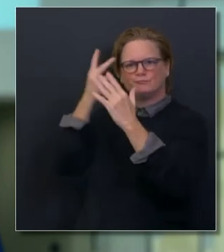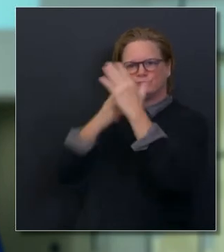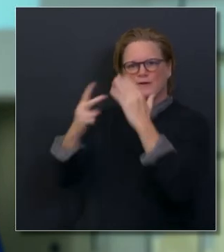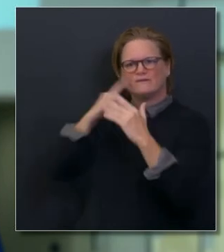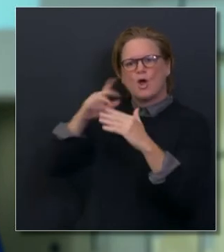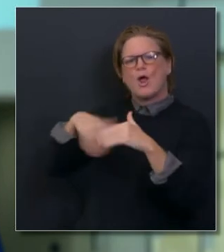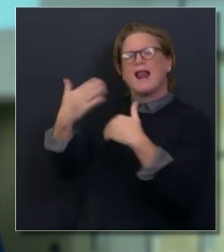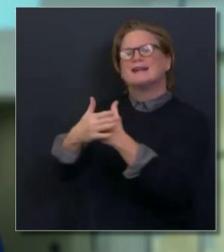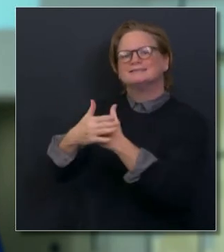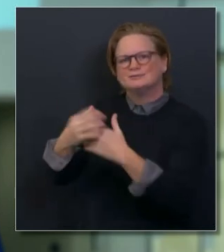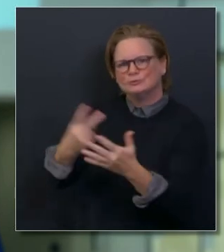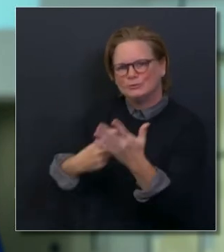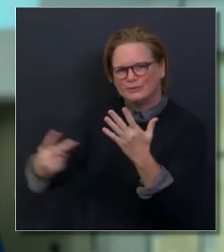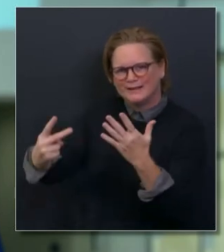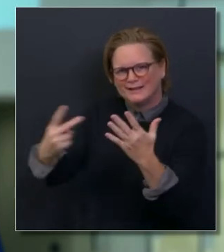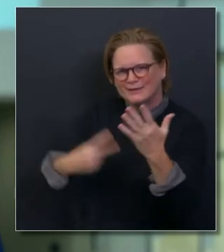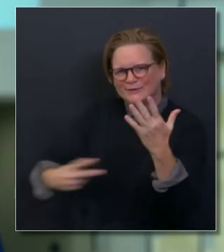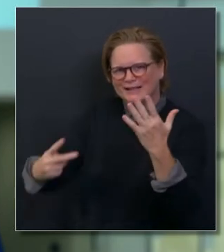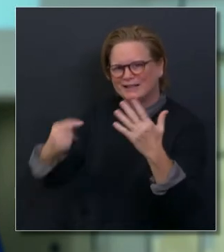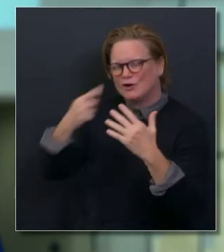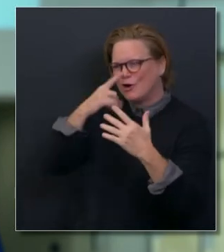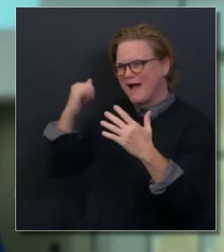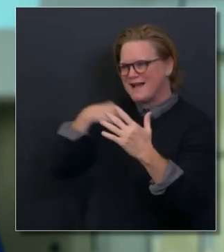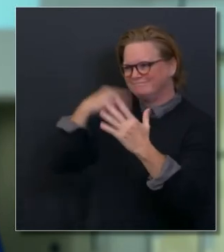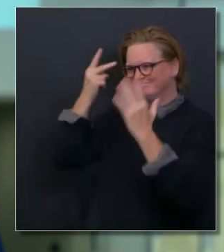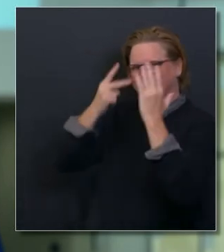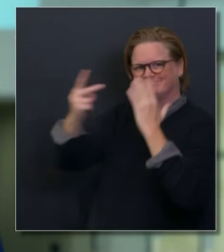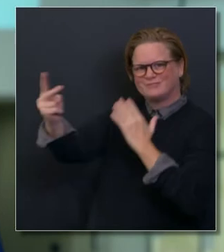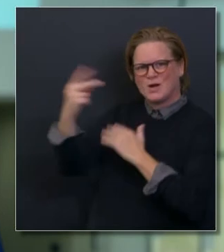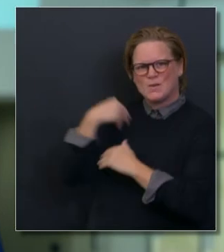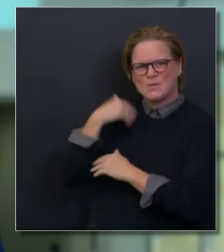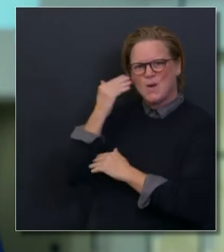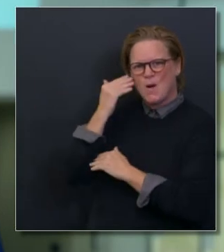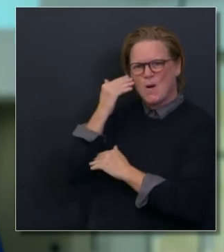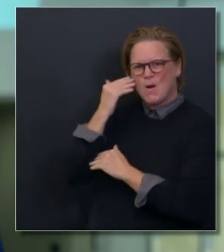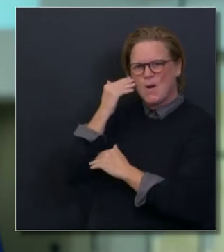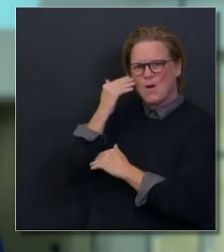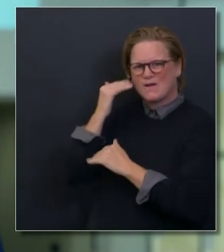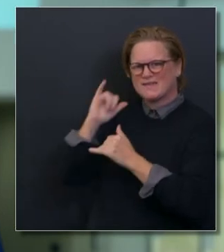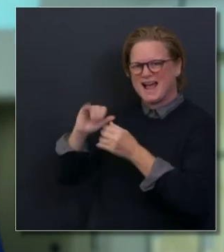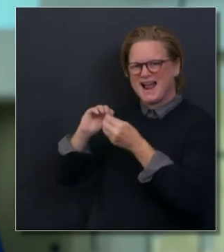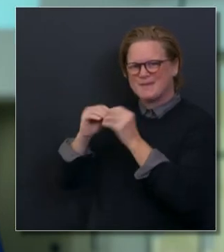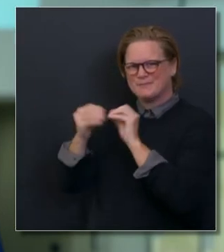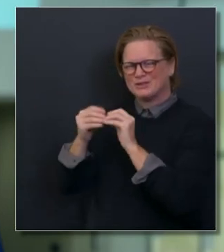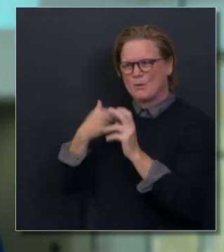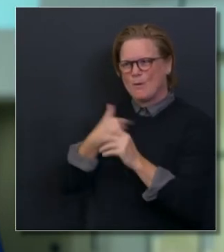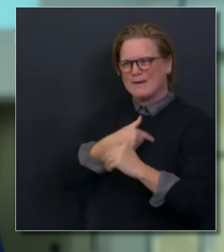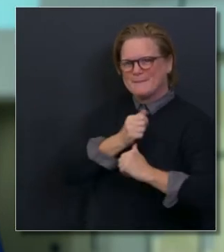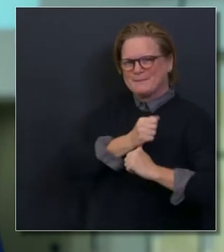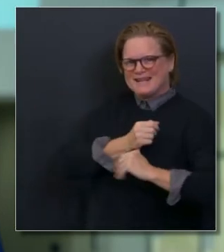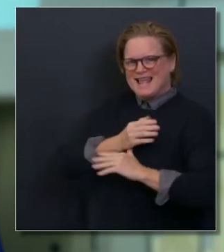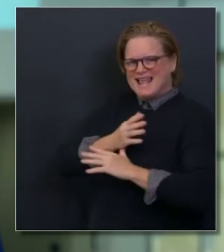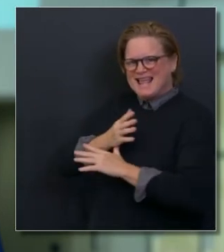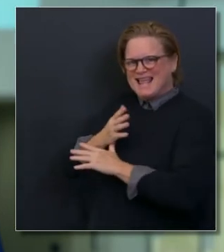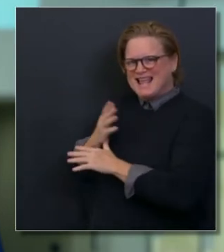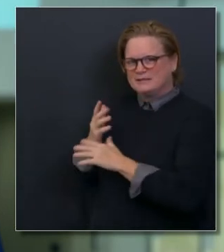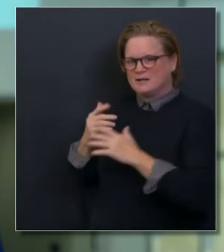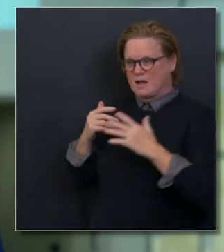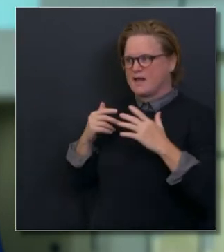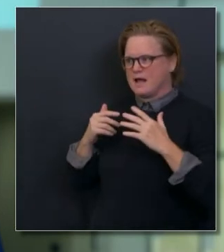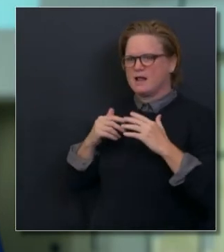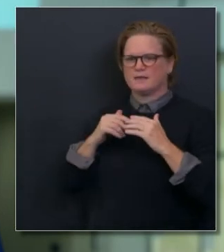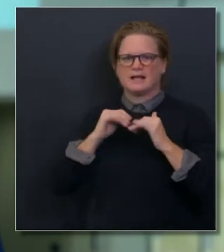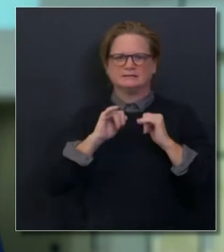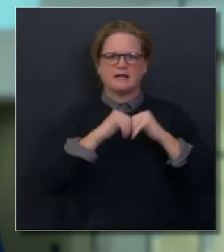correcto. Teniendo esto en mente en cuanto a lo que teníamos en casos de unos 15,000 por día como promedio,